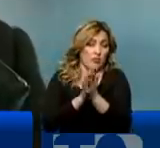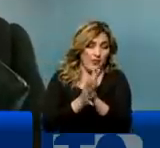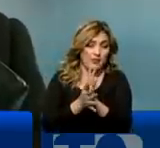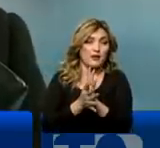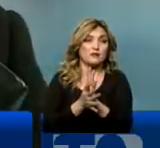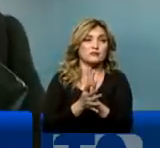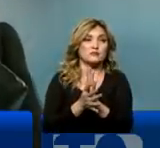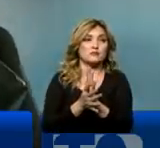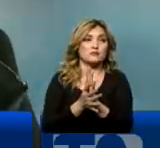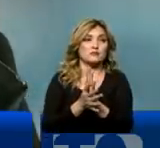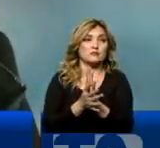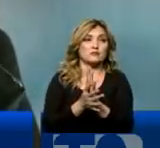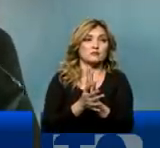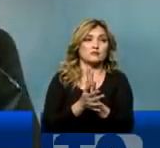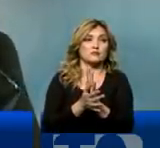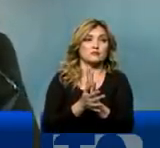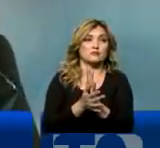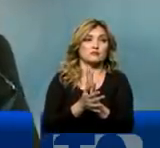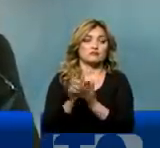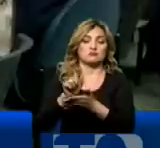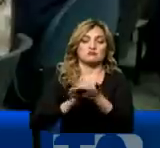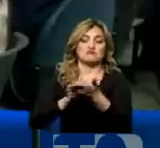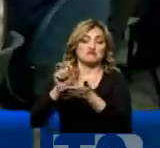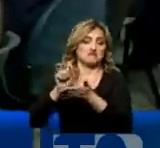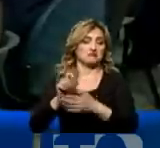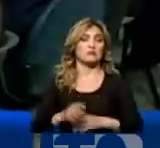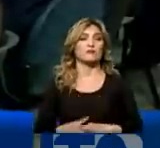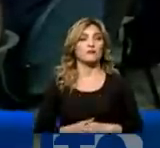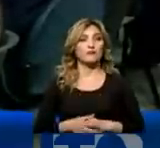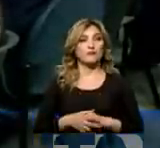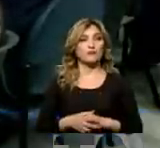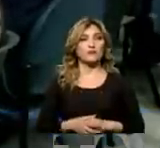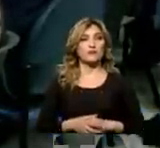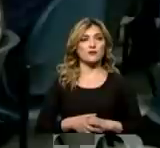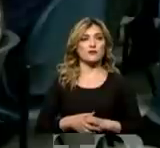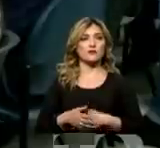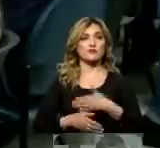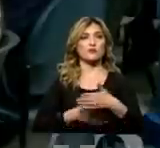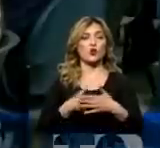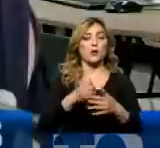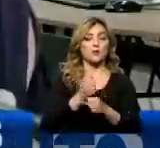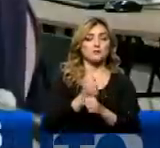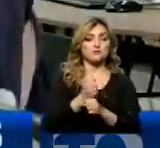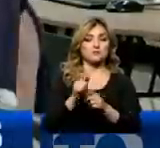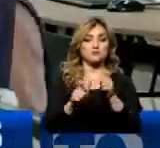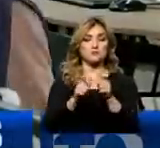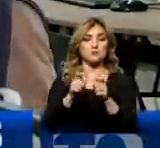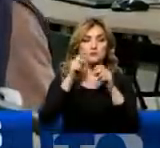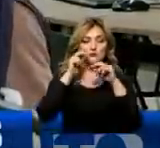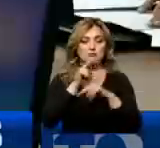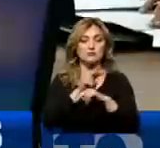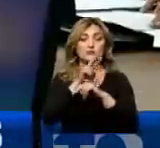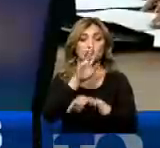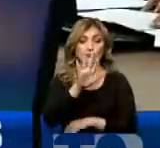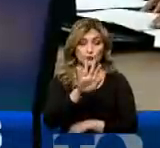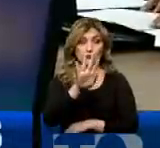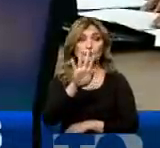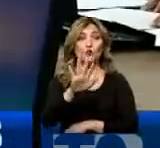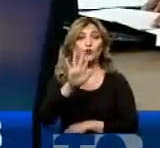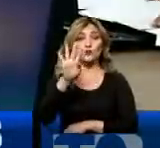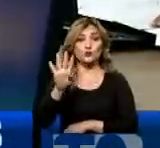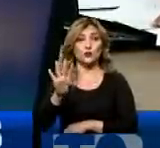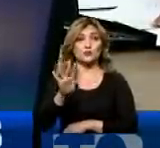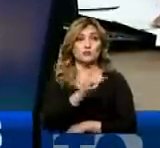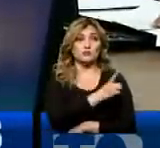del código de barras, pues ese formulario debería ser válido. El procedimiento lo efectúan 54 verificadores, además delegados de